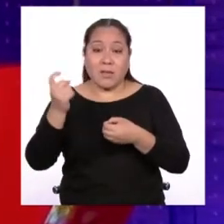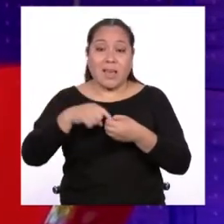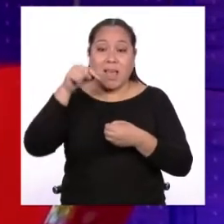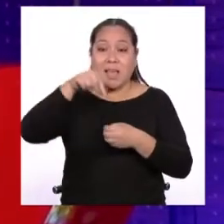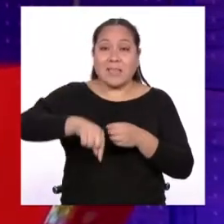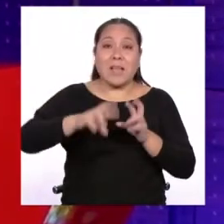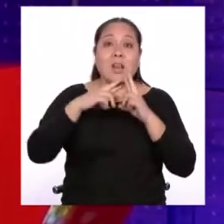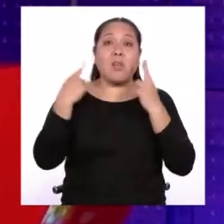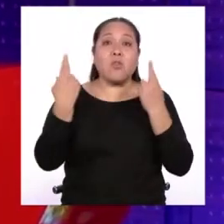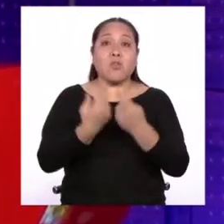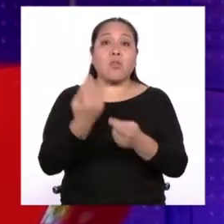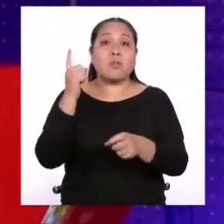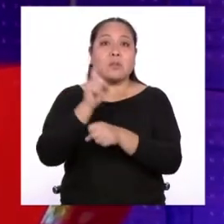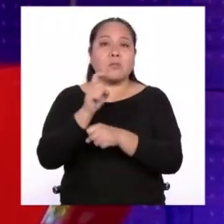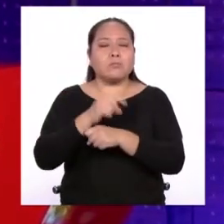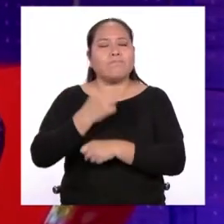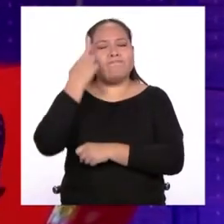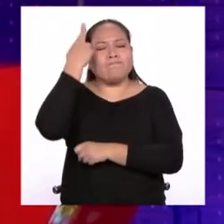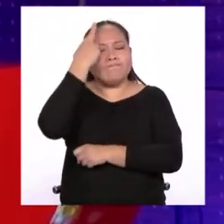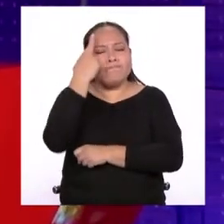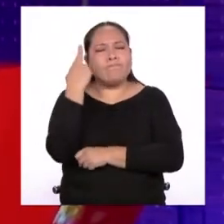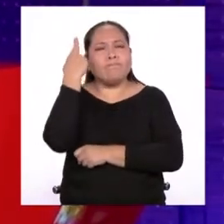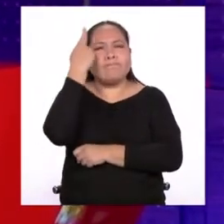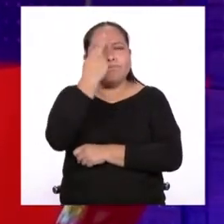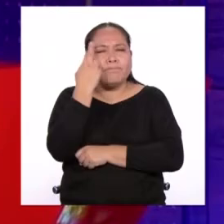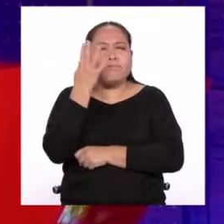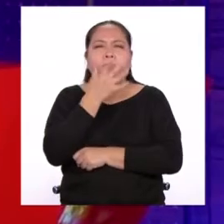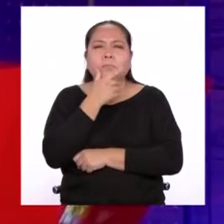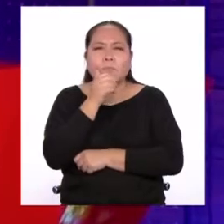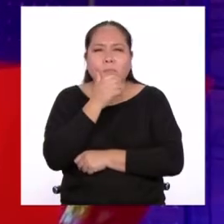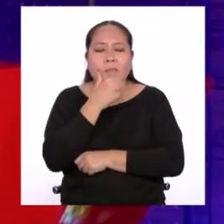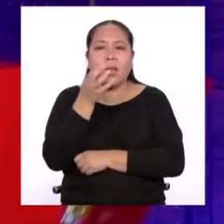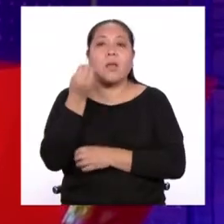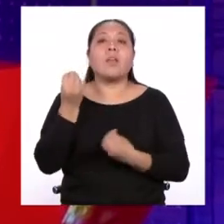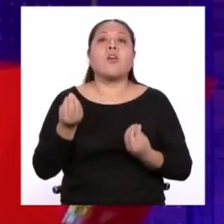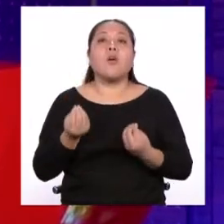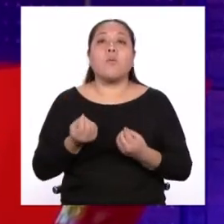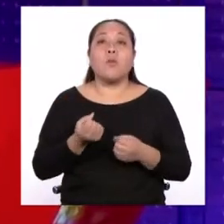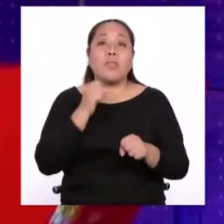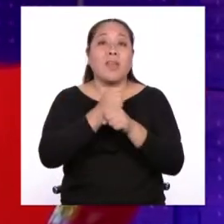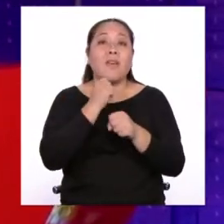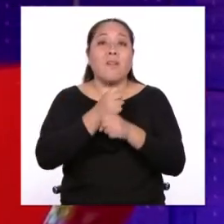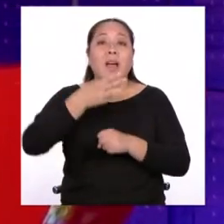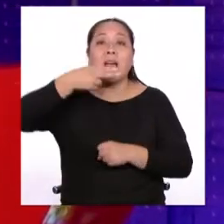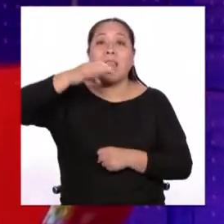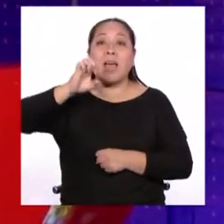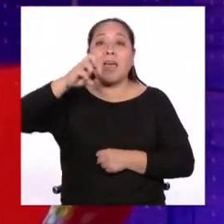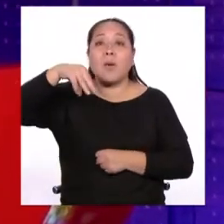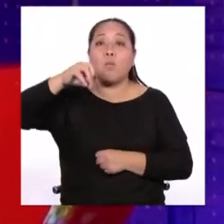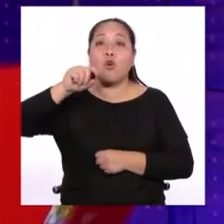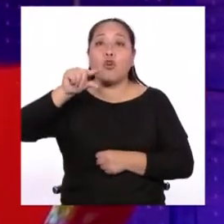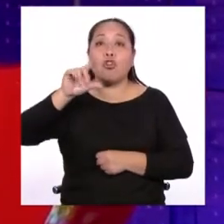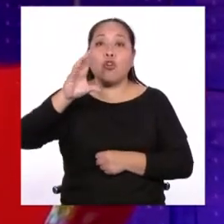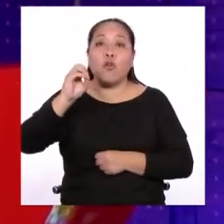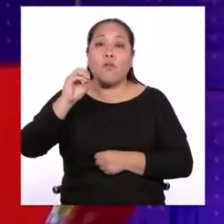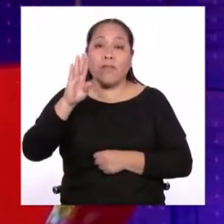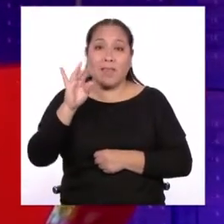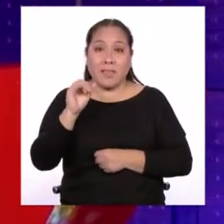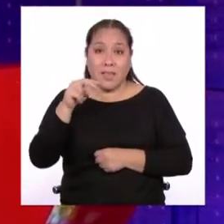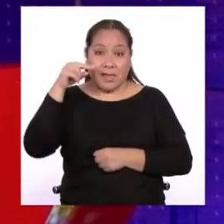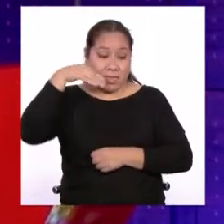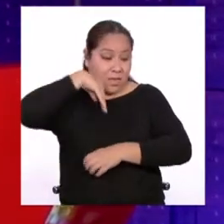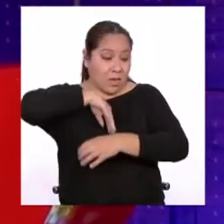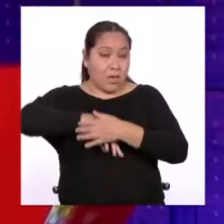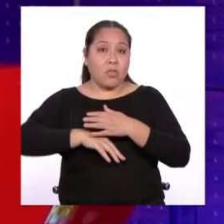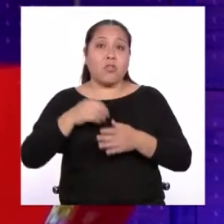educativas analizan y reflexionan sobre la función de la hemoglobina en nuestro cuerpo, de